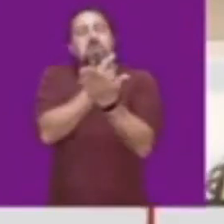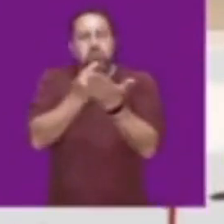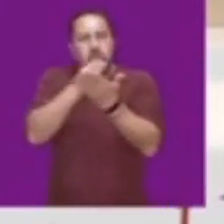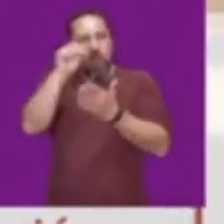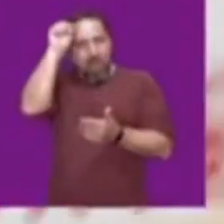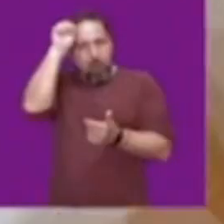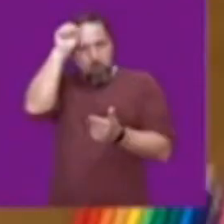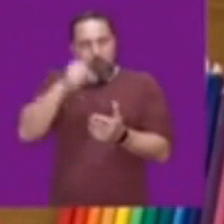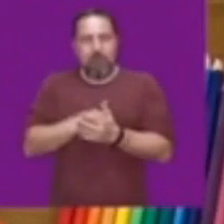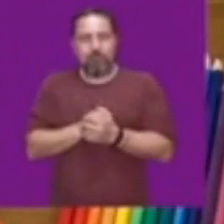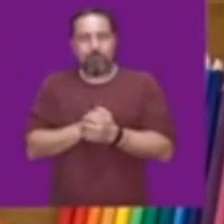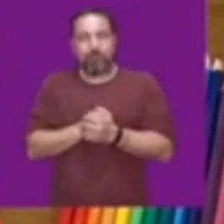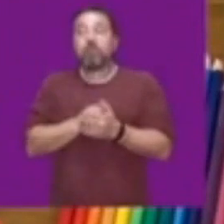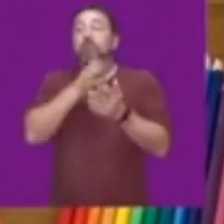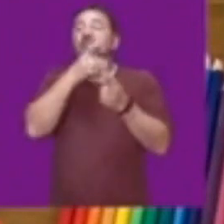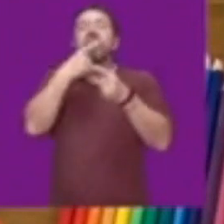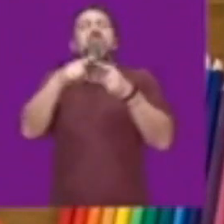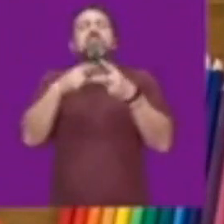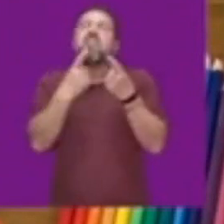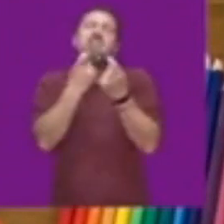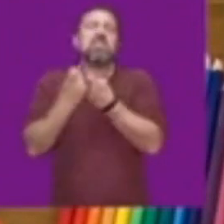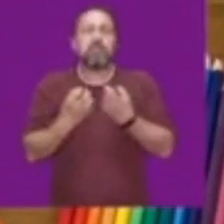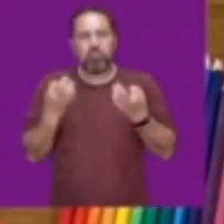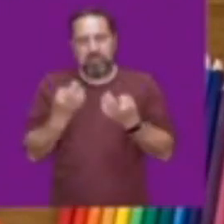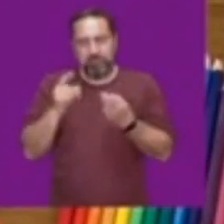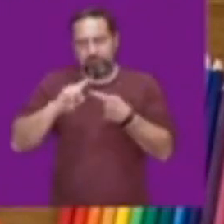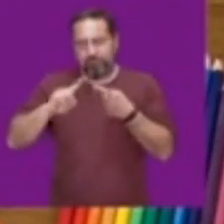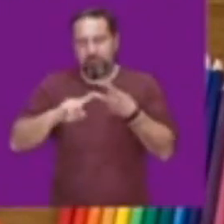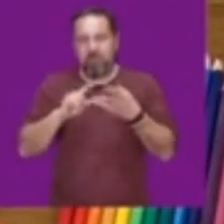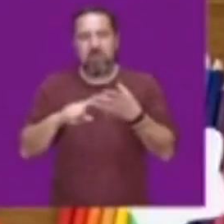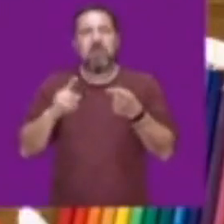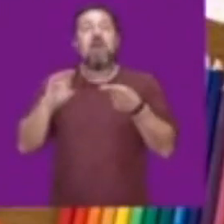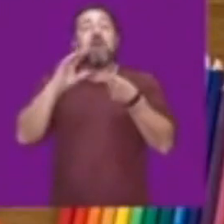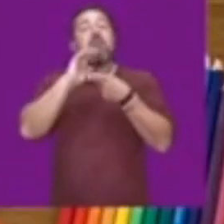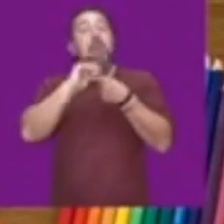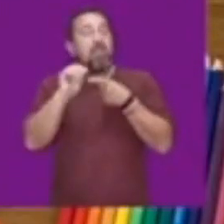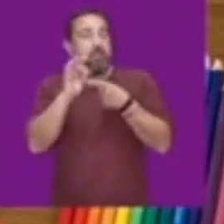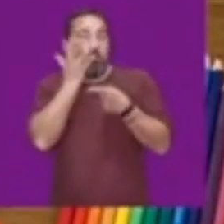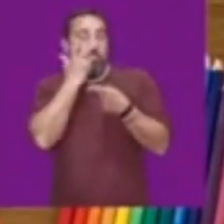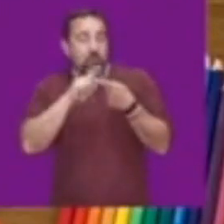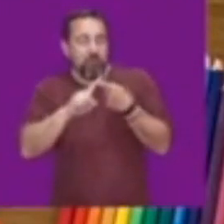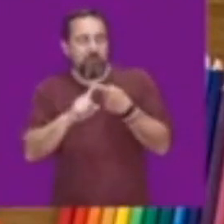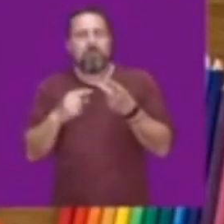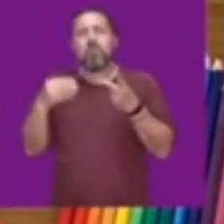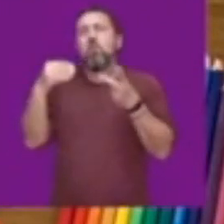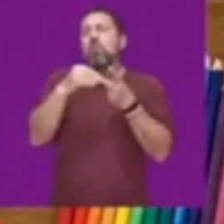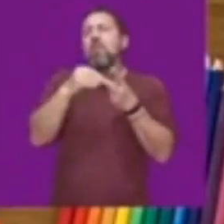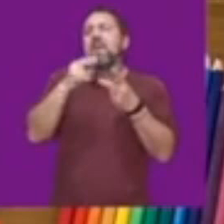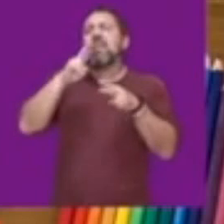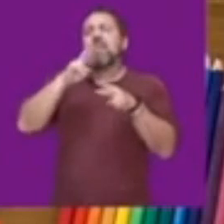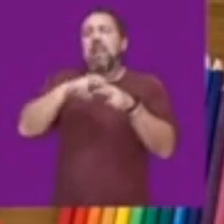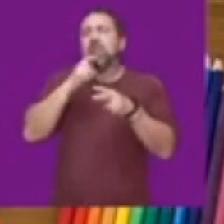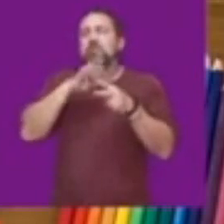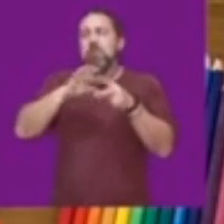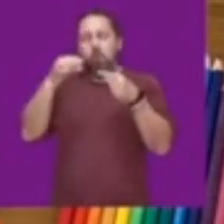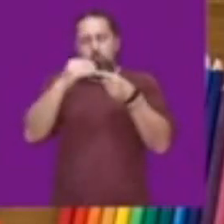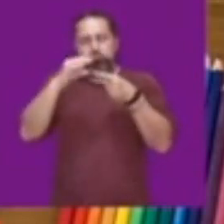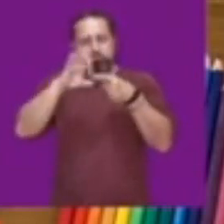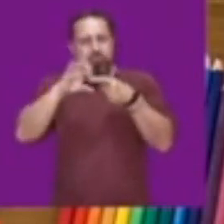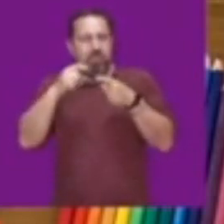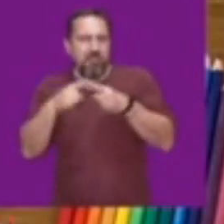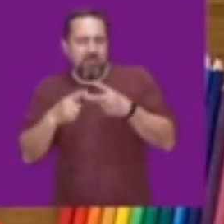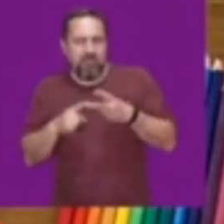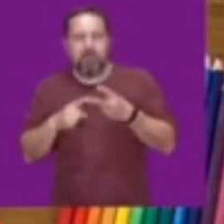Aurora. Esto es lo que vamos a necesitar. Lápices de colores, varios rotuladores negros de distintos